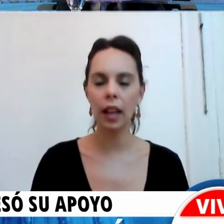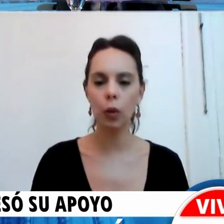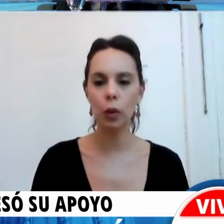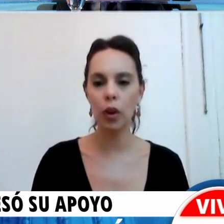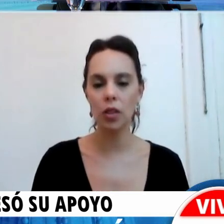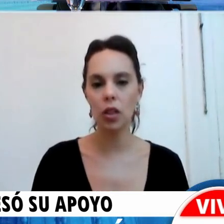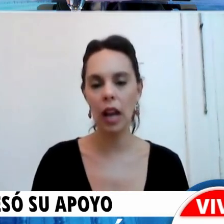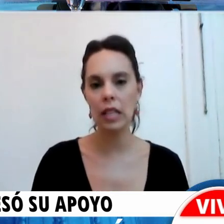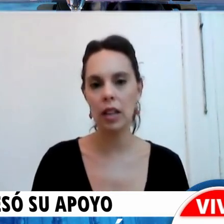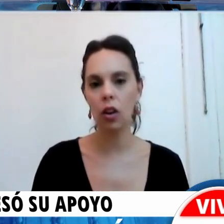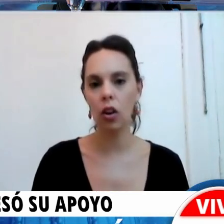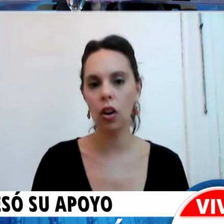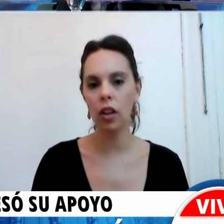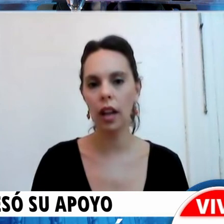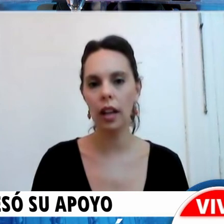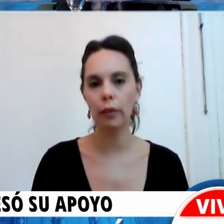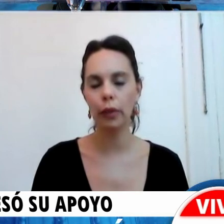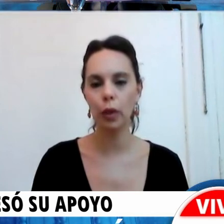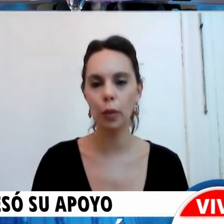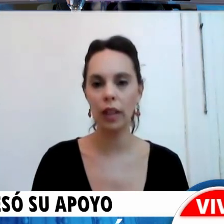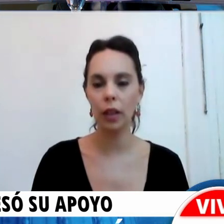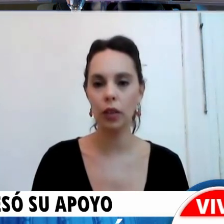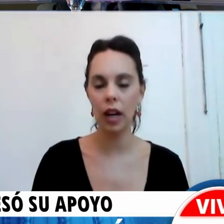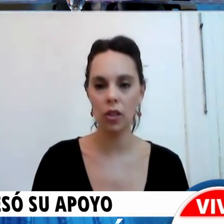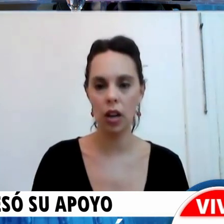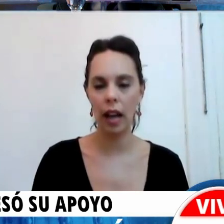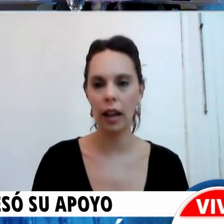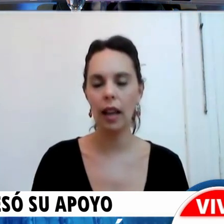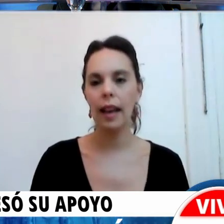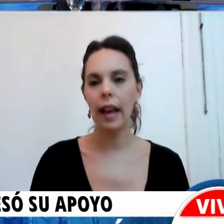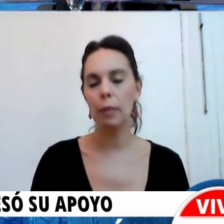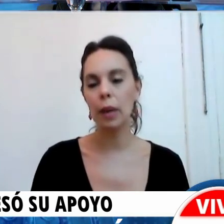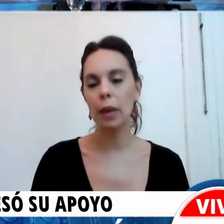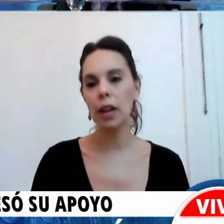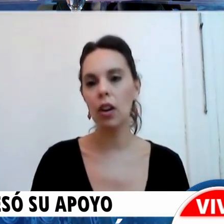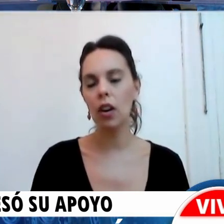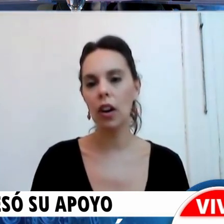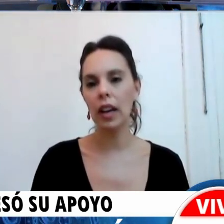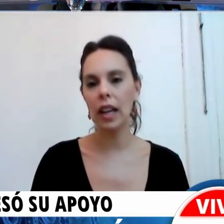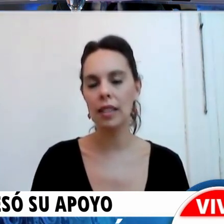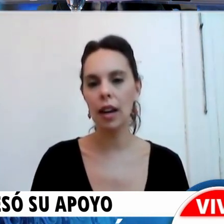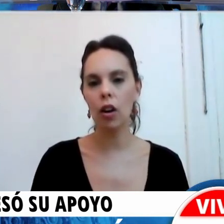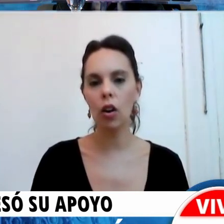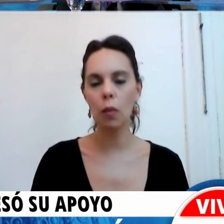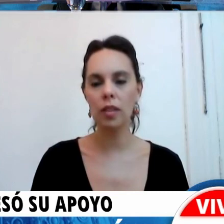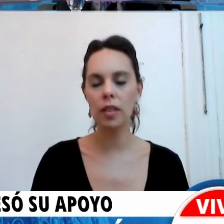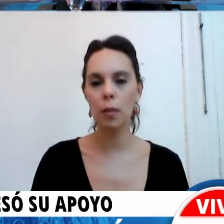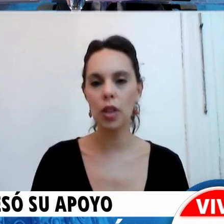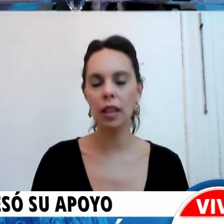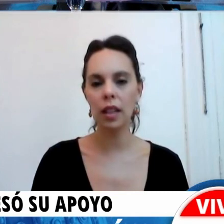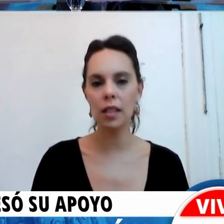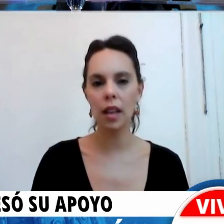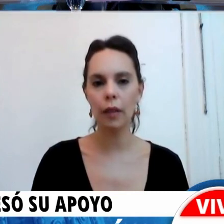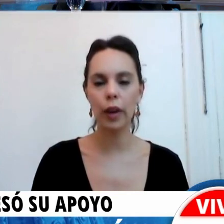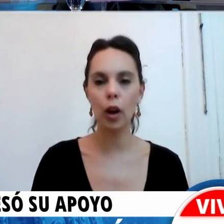el Ejecutivo Nacional llegó con el Fondo Monetario Internacional. El primero en hacerlo, como